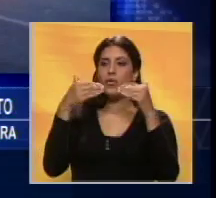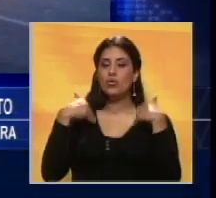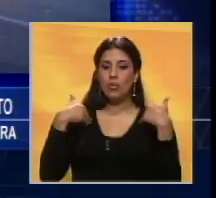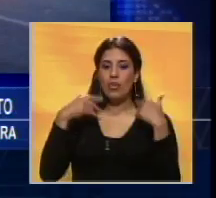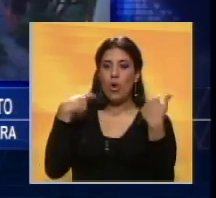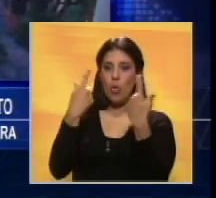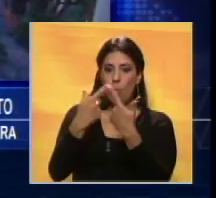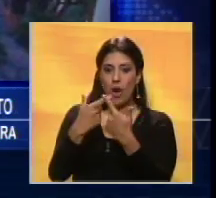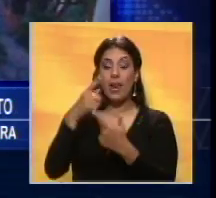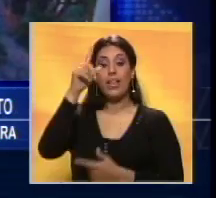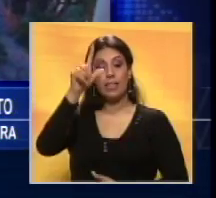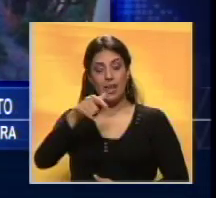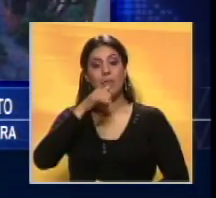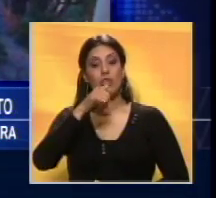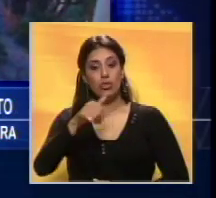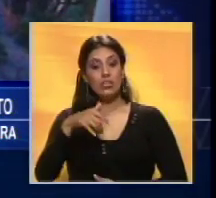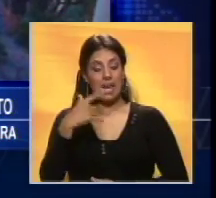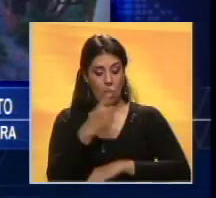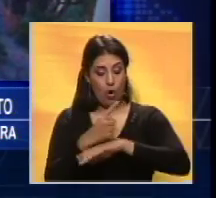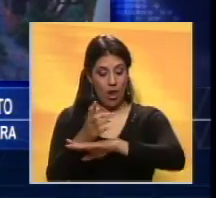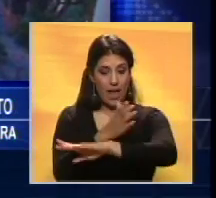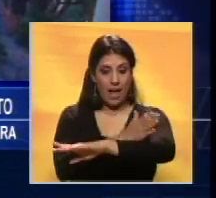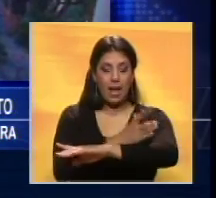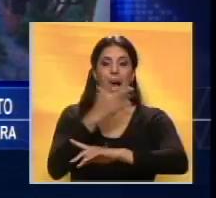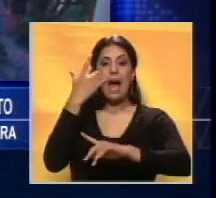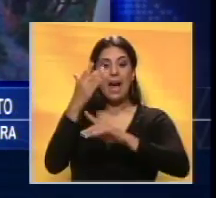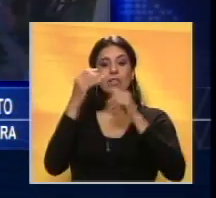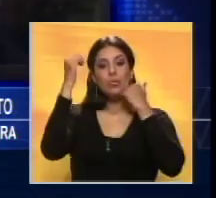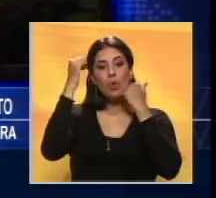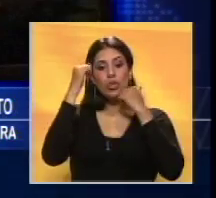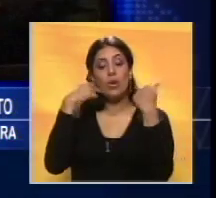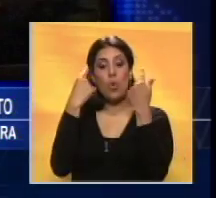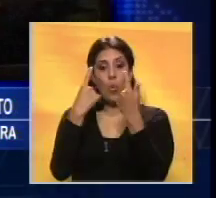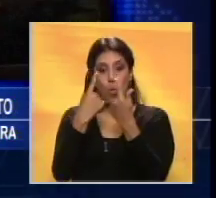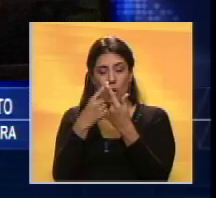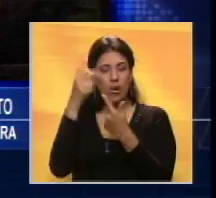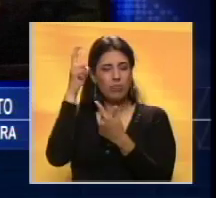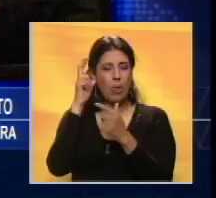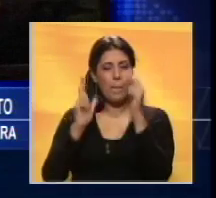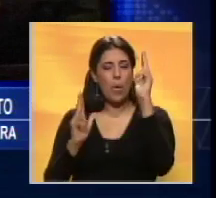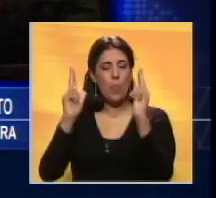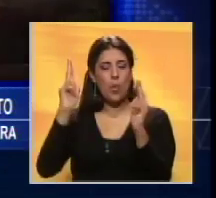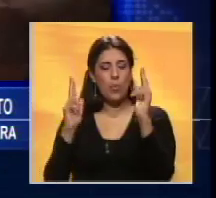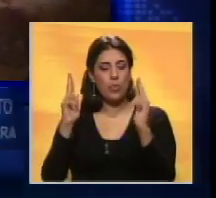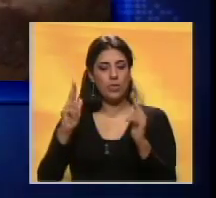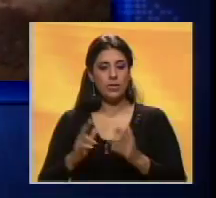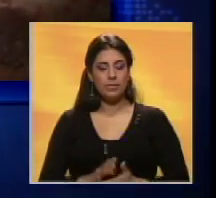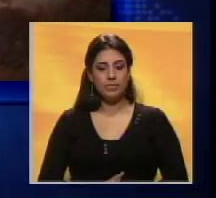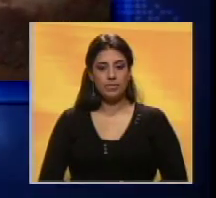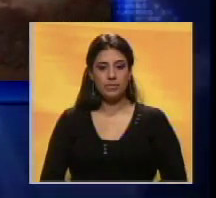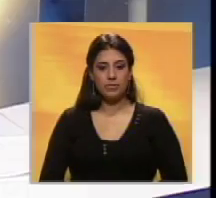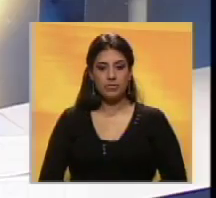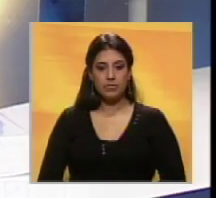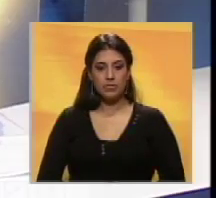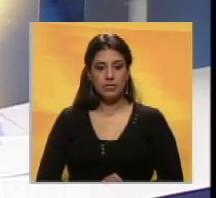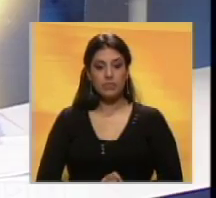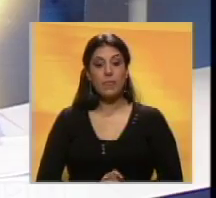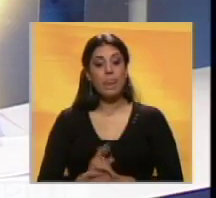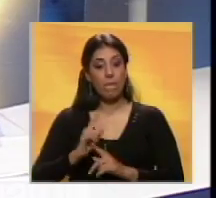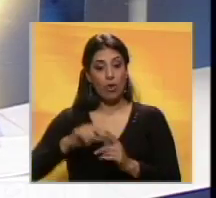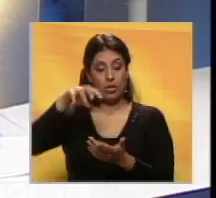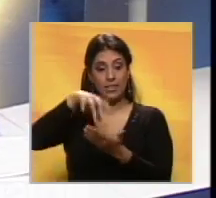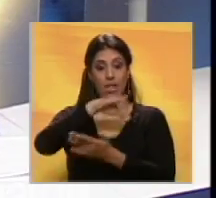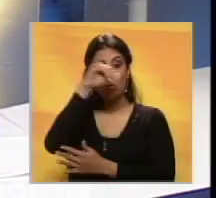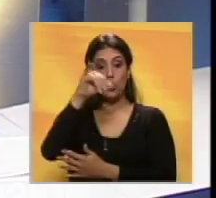de El Lujano. También reportaron que horas antes hubo protestas y en el lugar se escuchaban detonaciones. En el